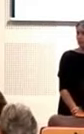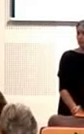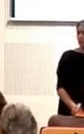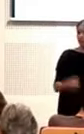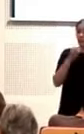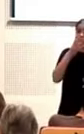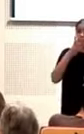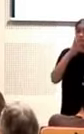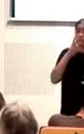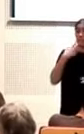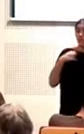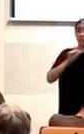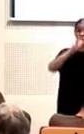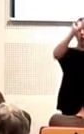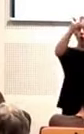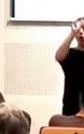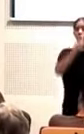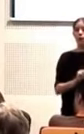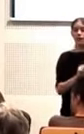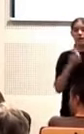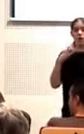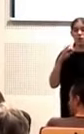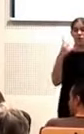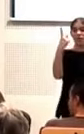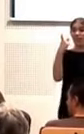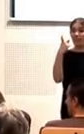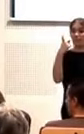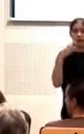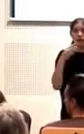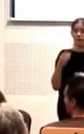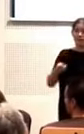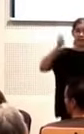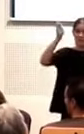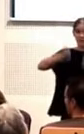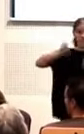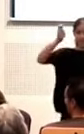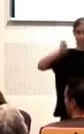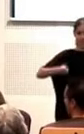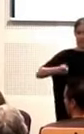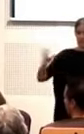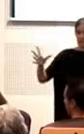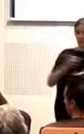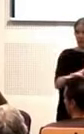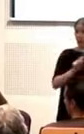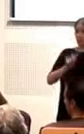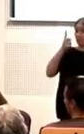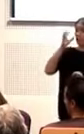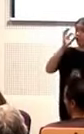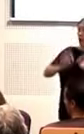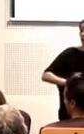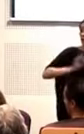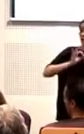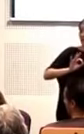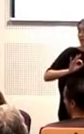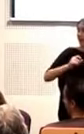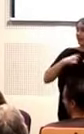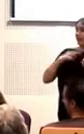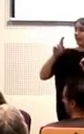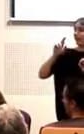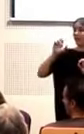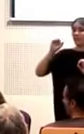Bueno, después de todo el día, solo nos queda, pues eso, felicitarnos todos, en principio a los organizadores, desde